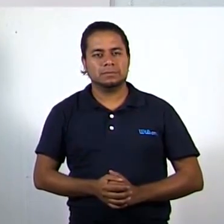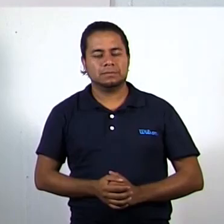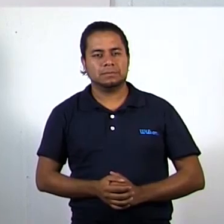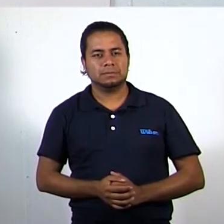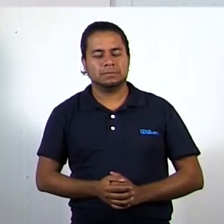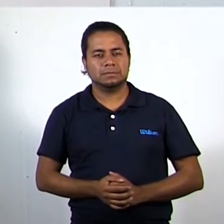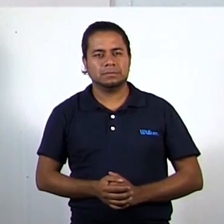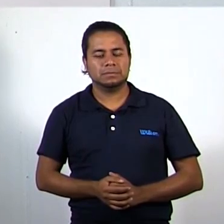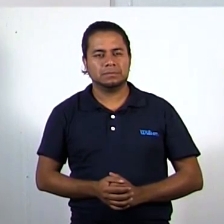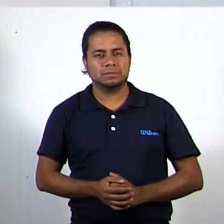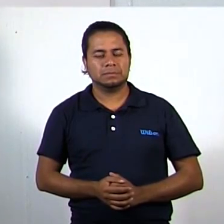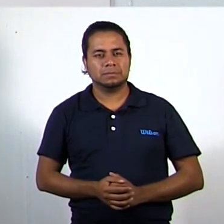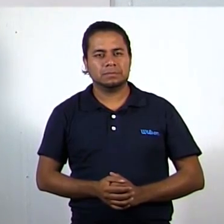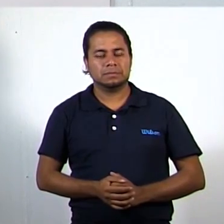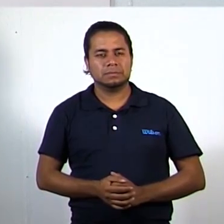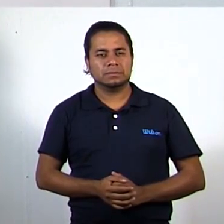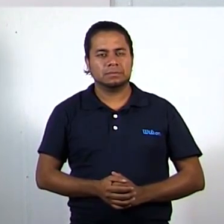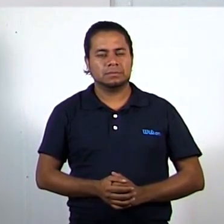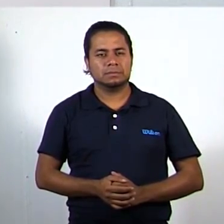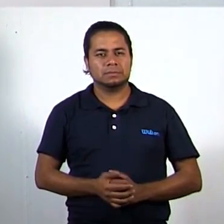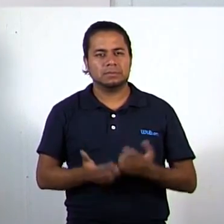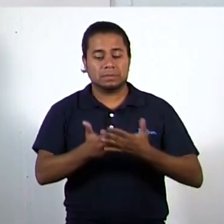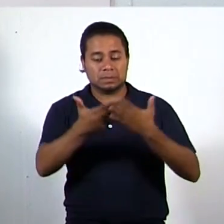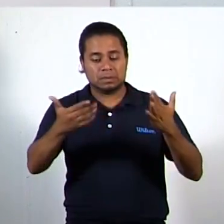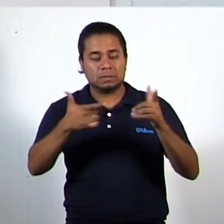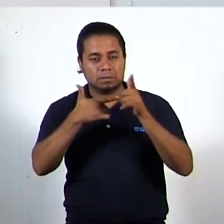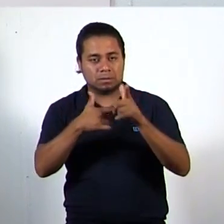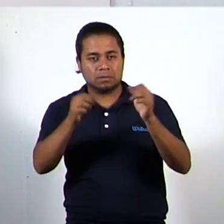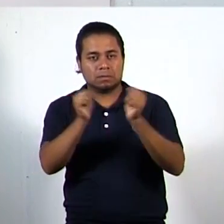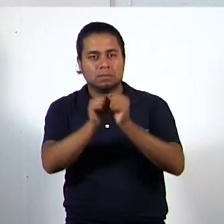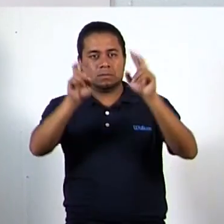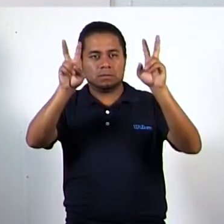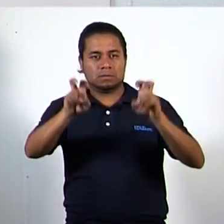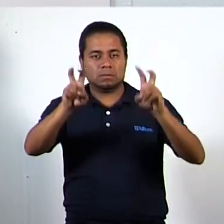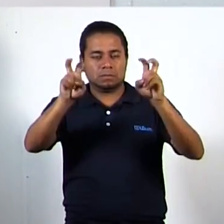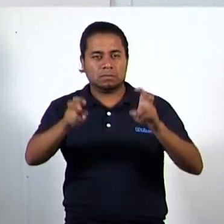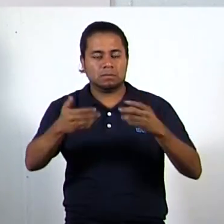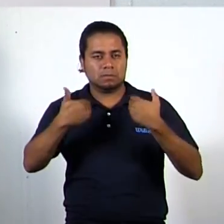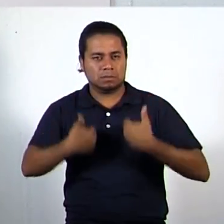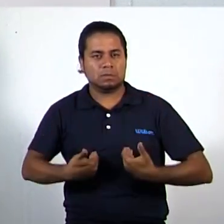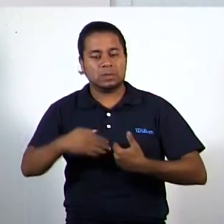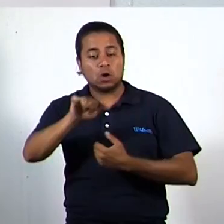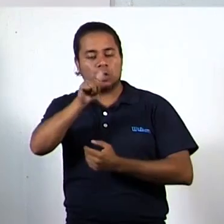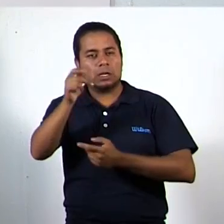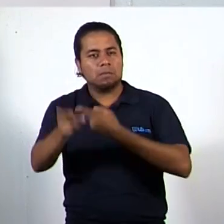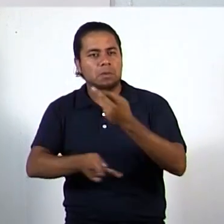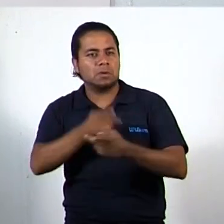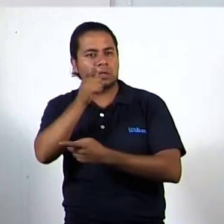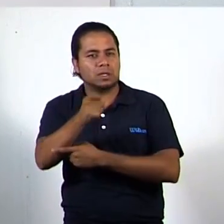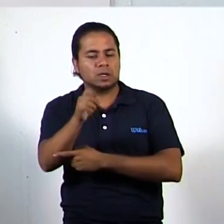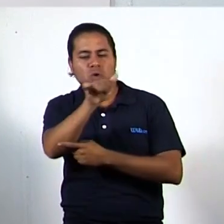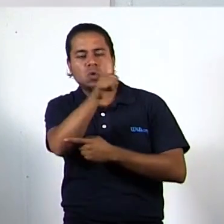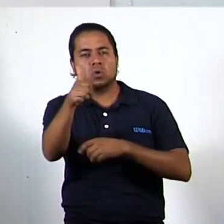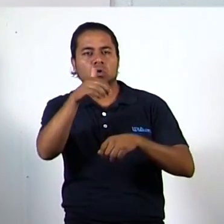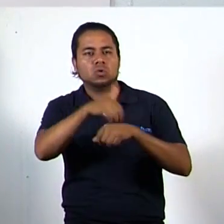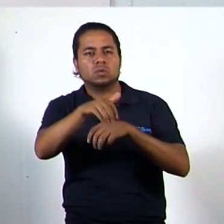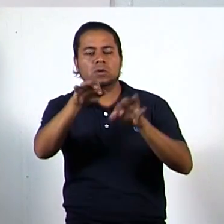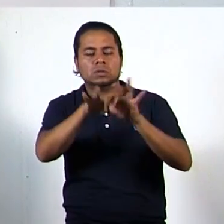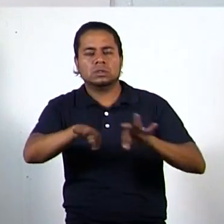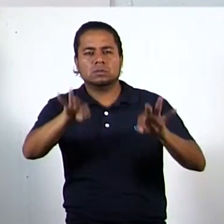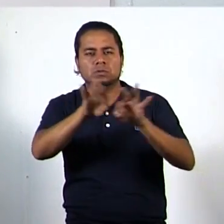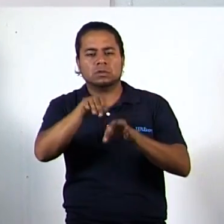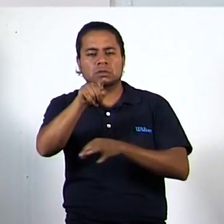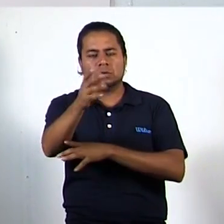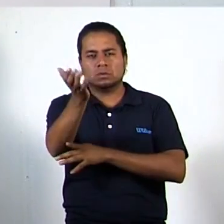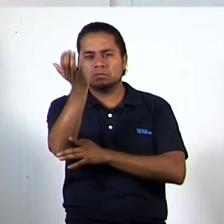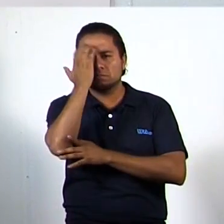Ahí está. Vamos a continuar con nuestro tema. Y la otra pregunta que es, ¿qué otros números importantes